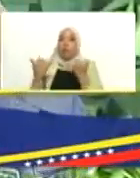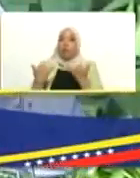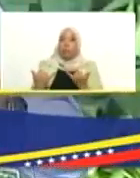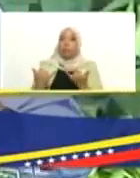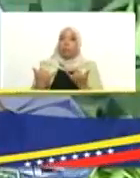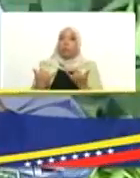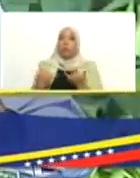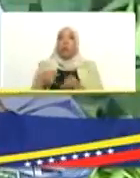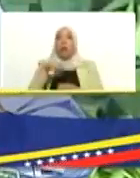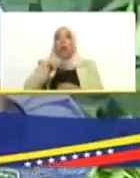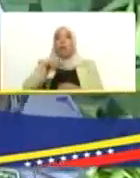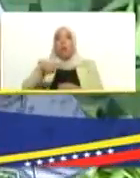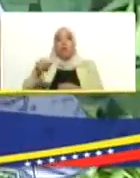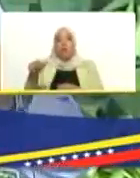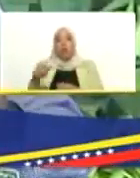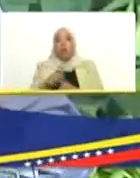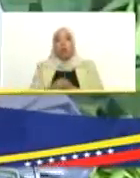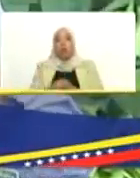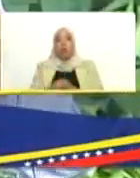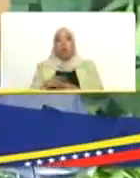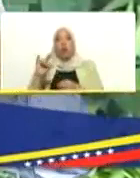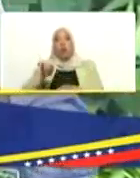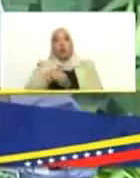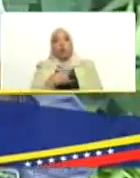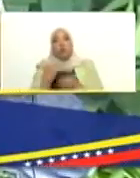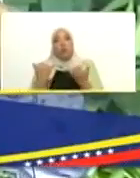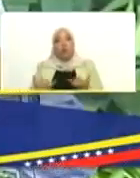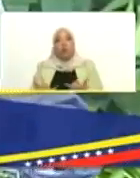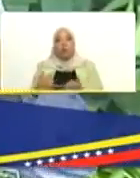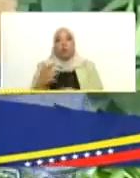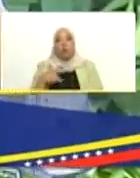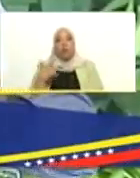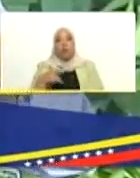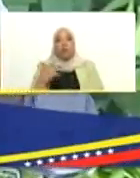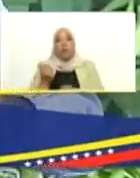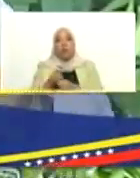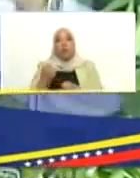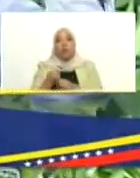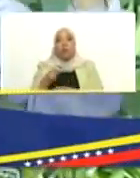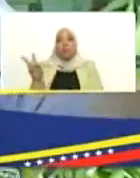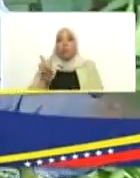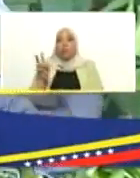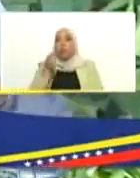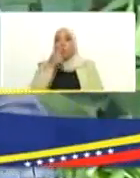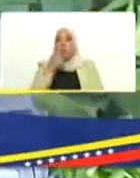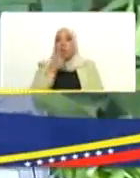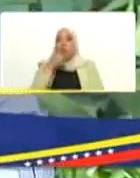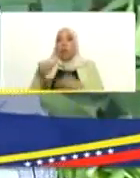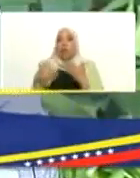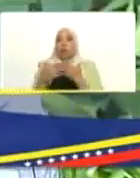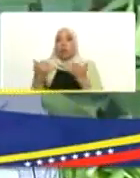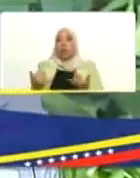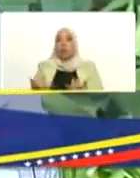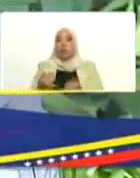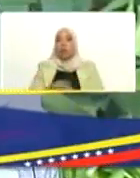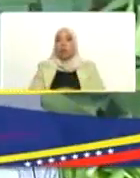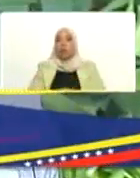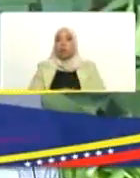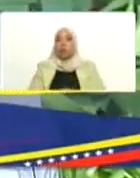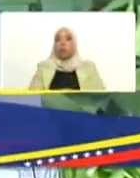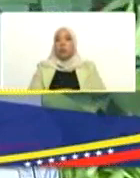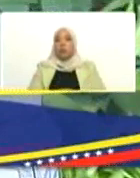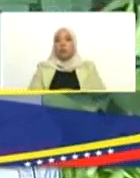el personal de esas universidades sienta que la misión Venezuela Bella llegó a sus espacios. Así y es.